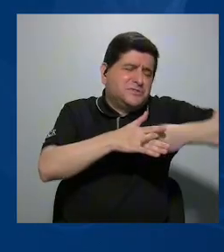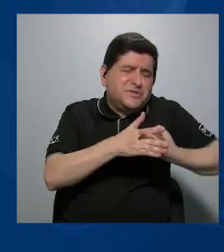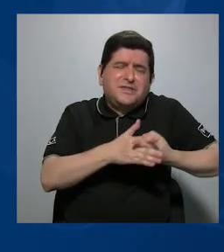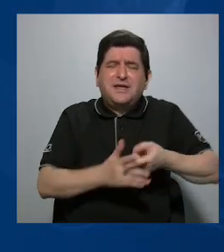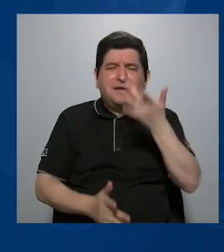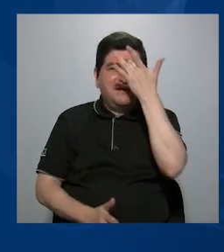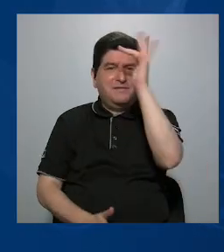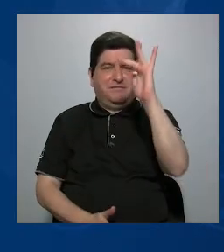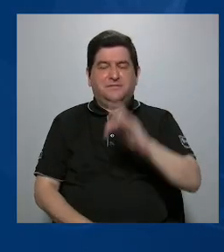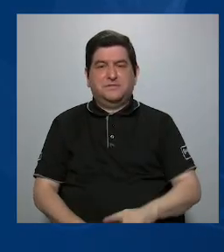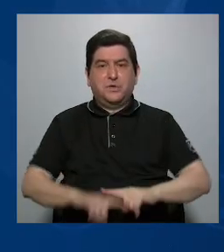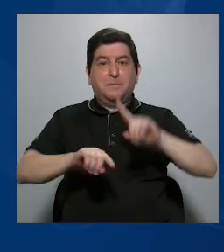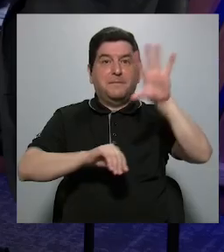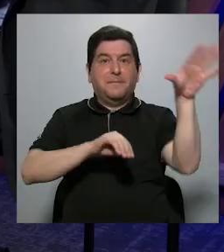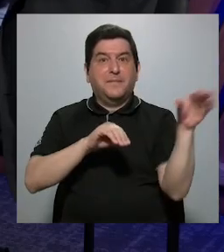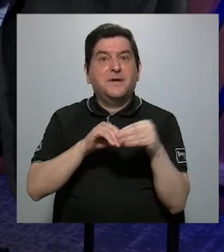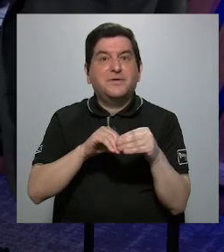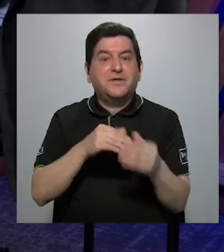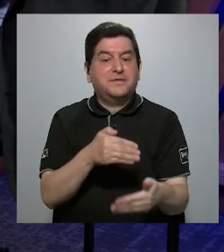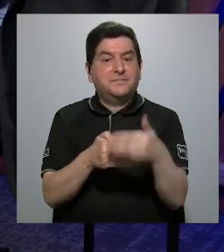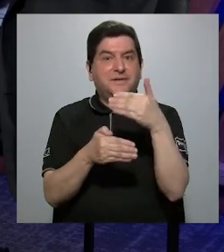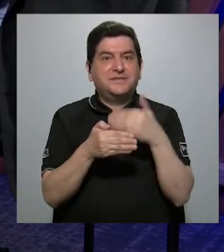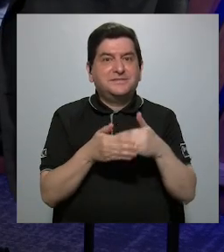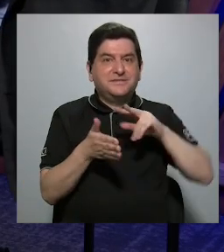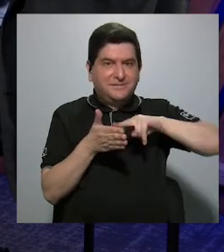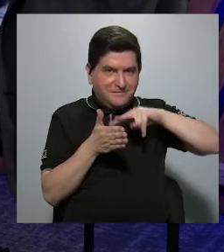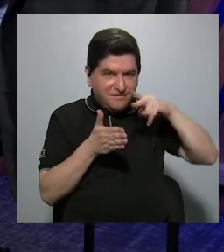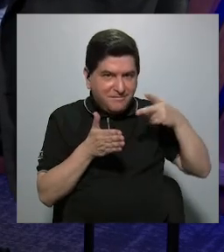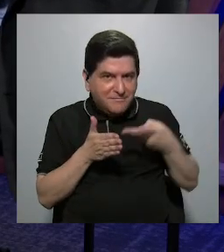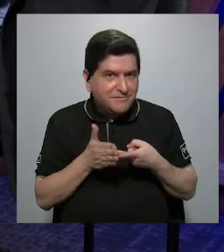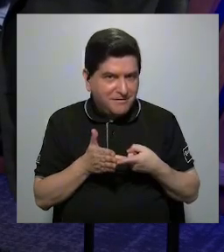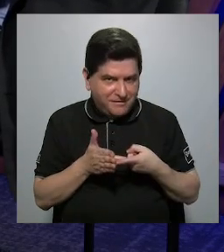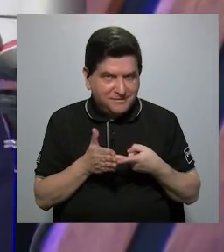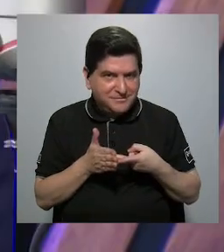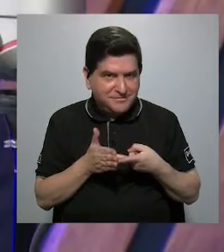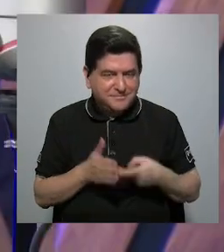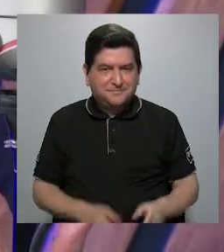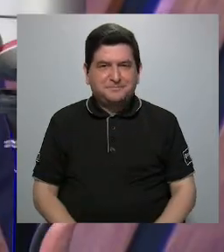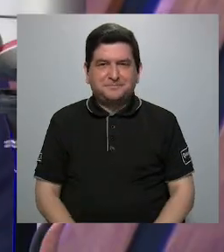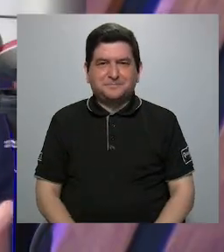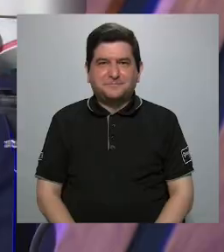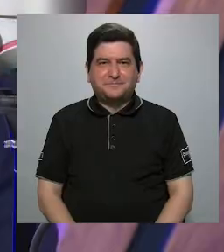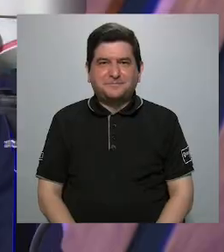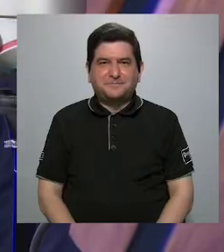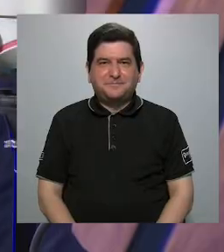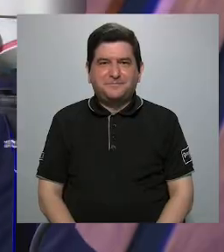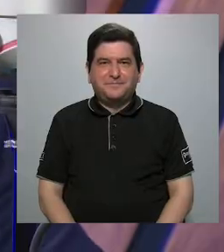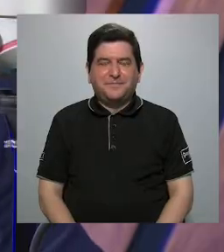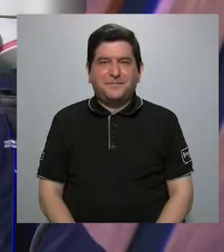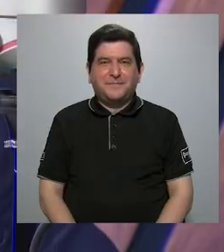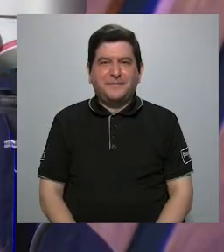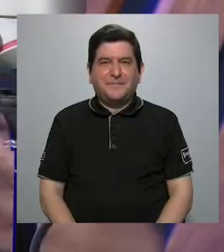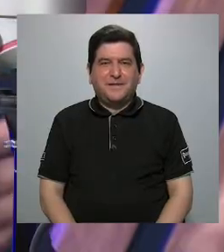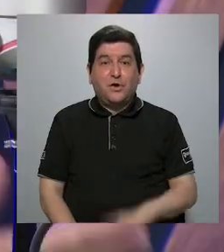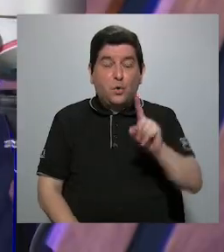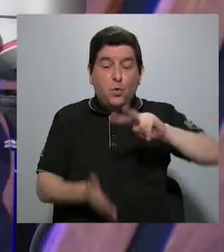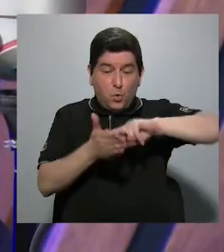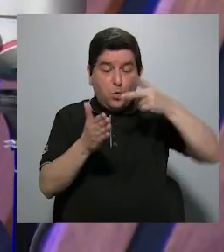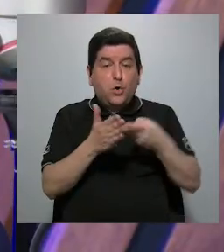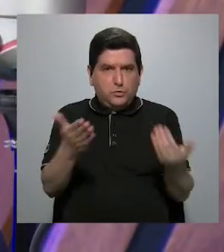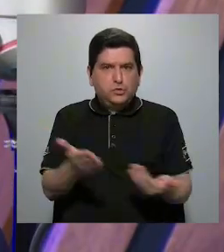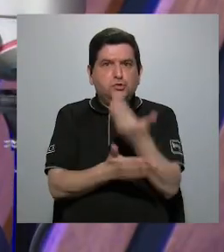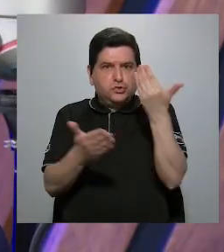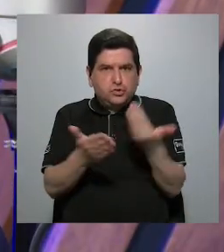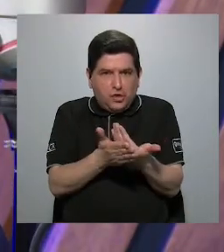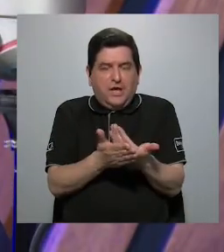infancia intelectual. Pero vean que además detrás de ese concepto está un concepto mucho